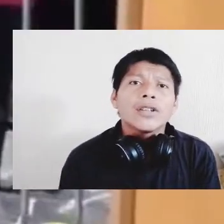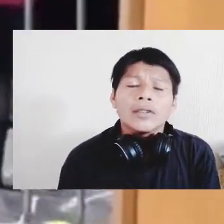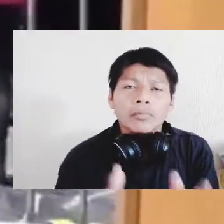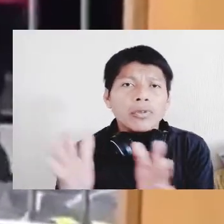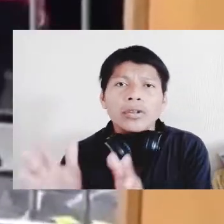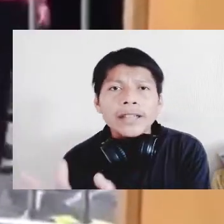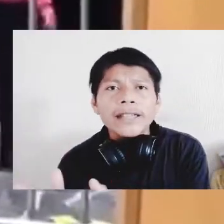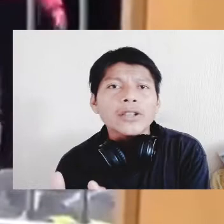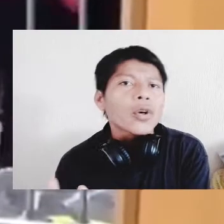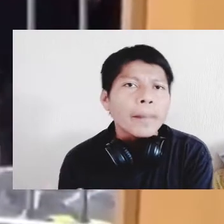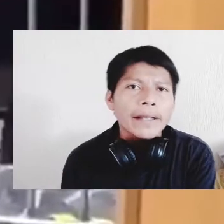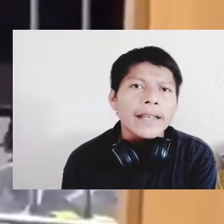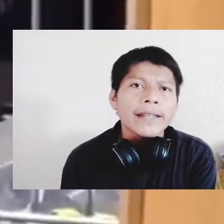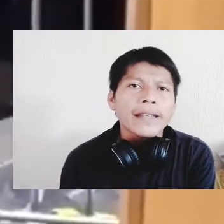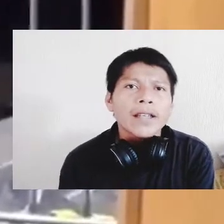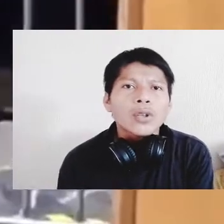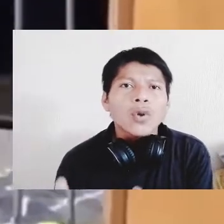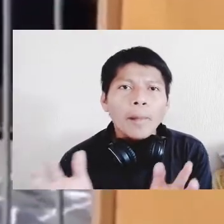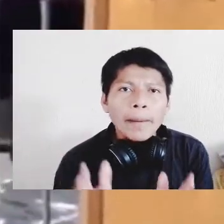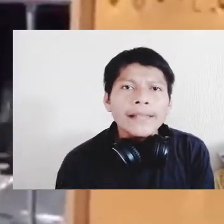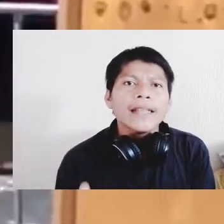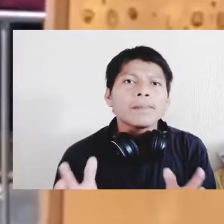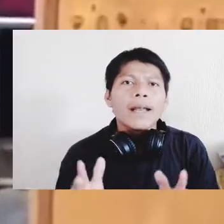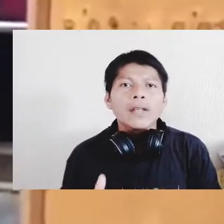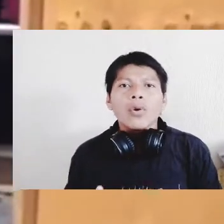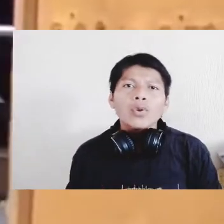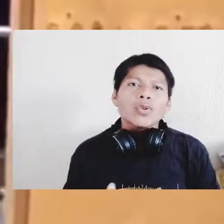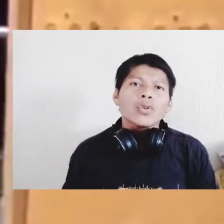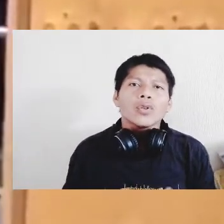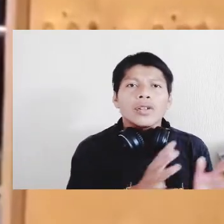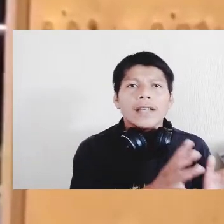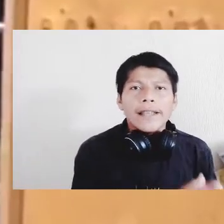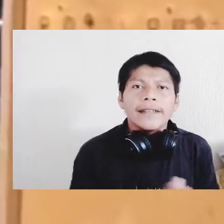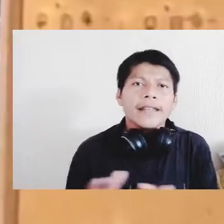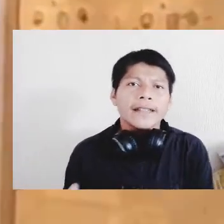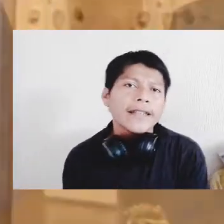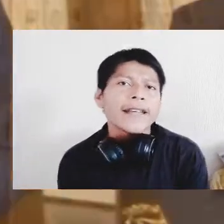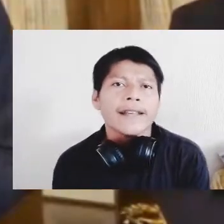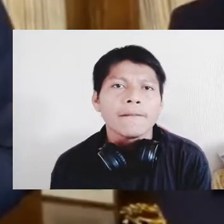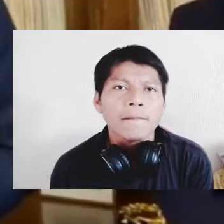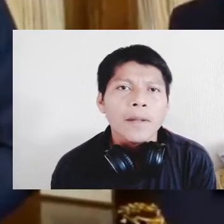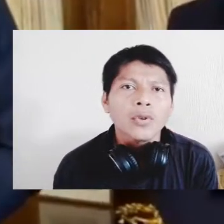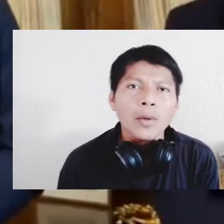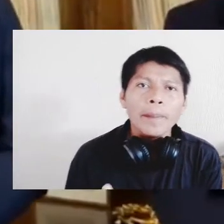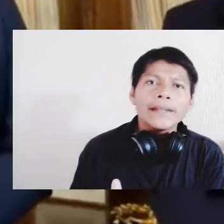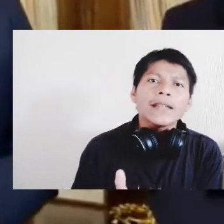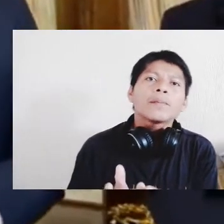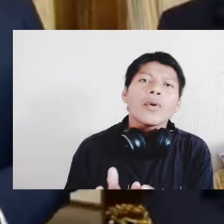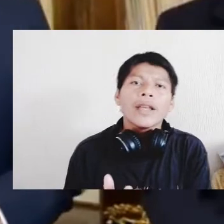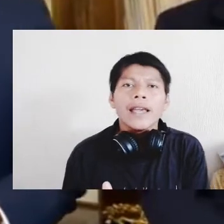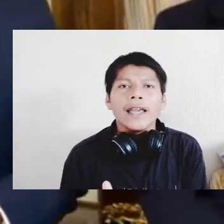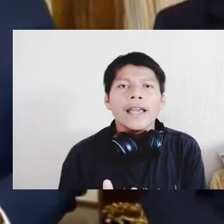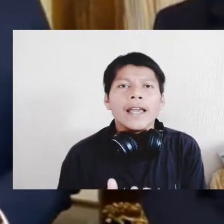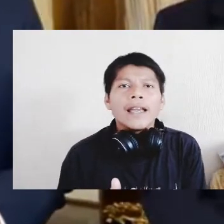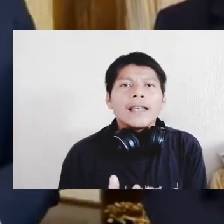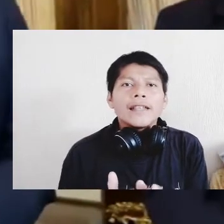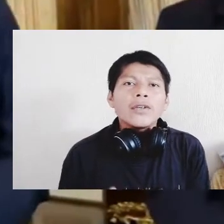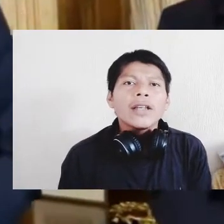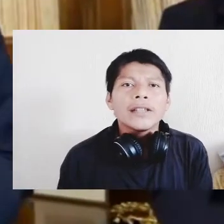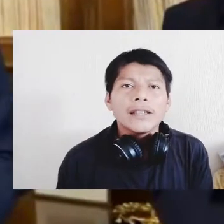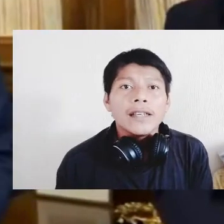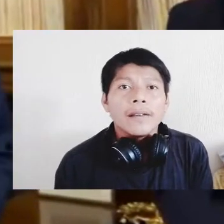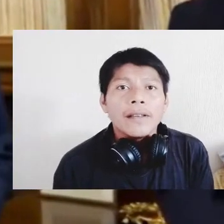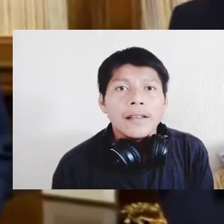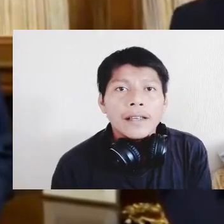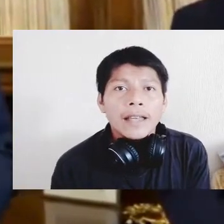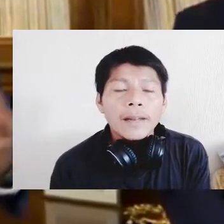De noticias sorprendentes. Sorpresas para todos nosotros, de derecha a izquierda. Sorpresas porque,